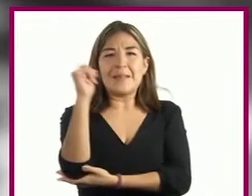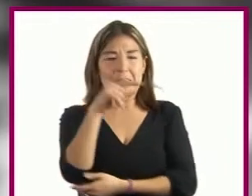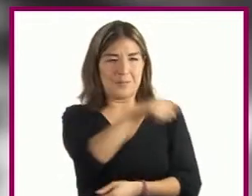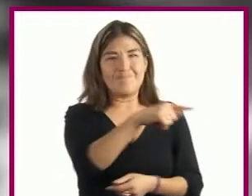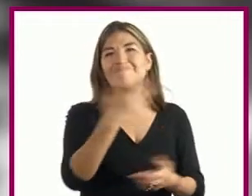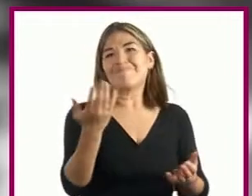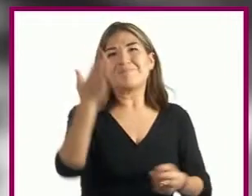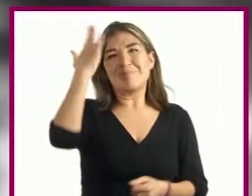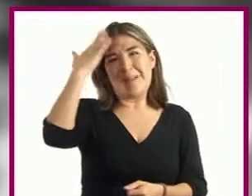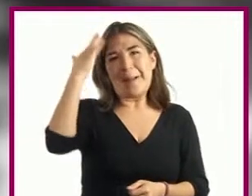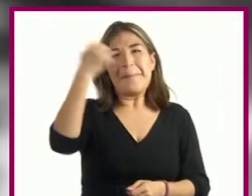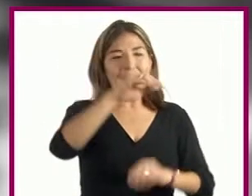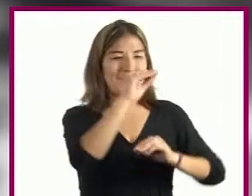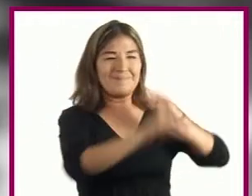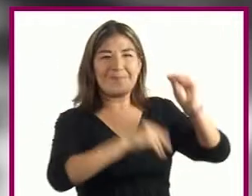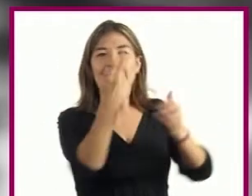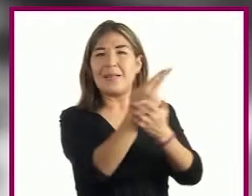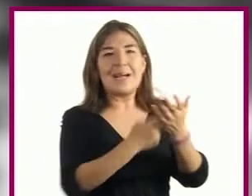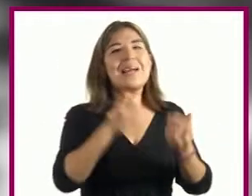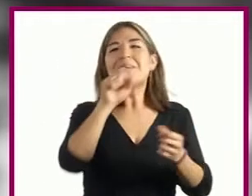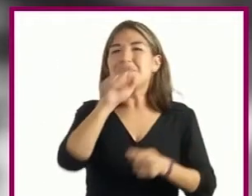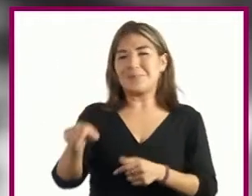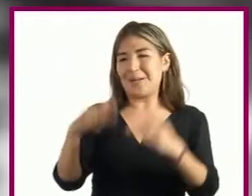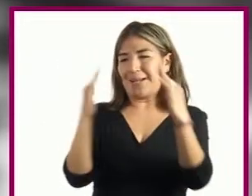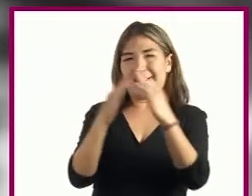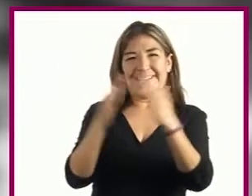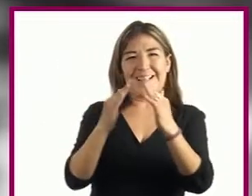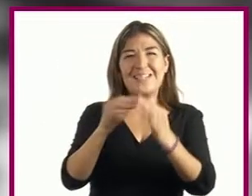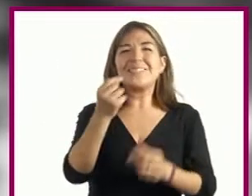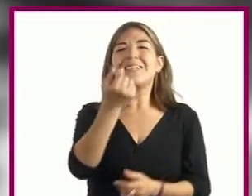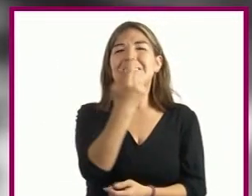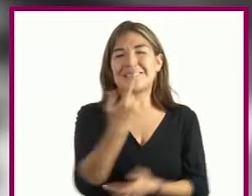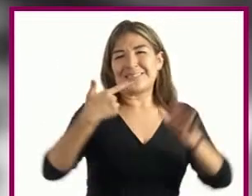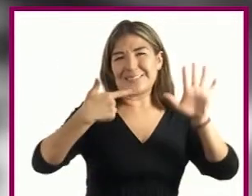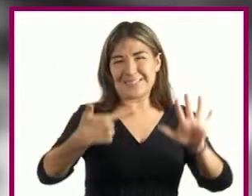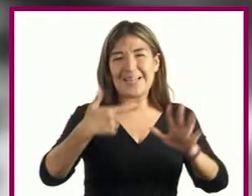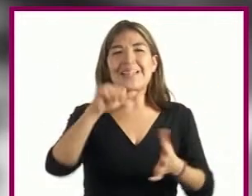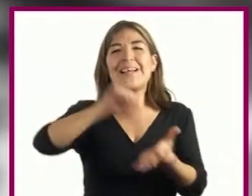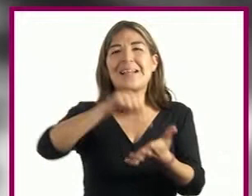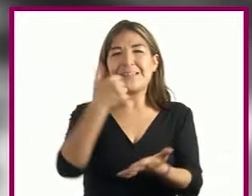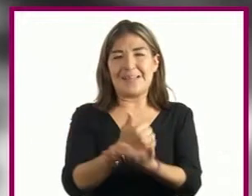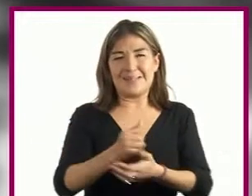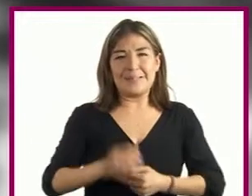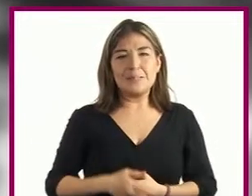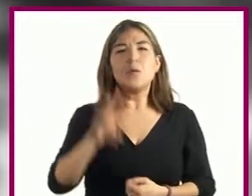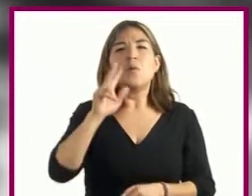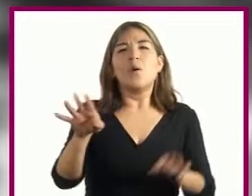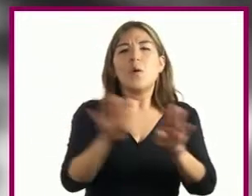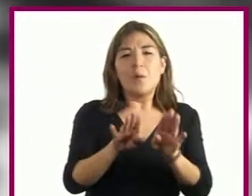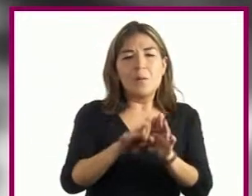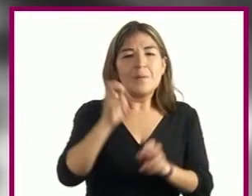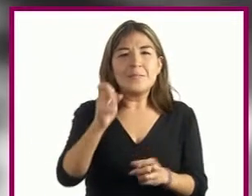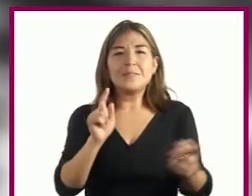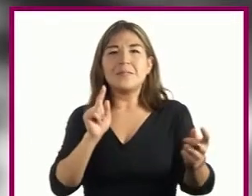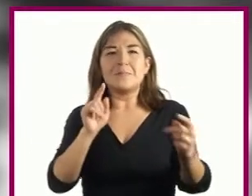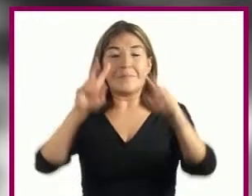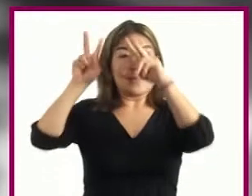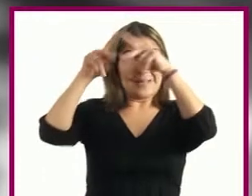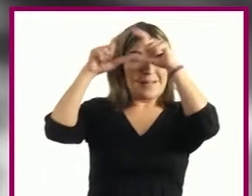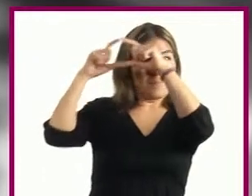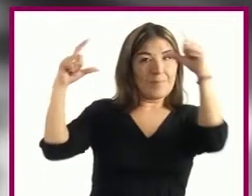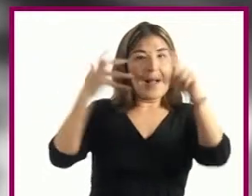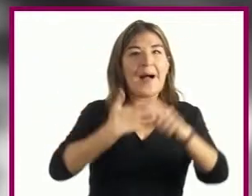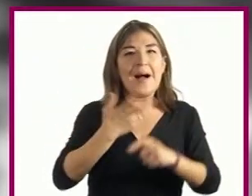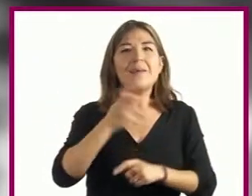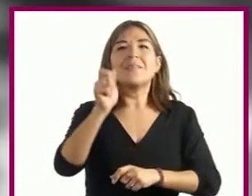el desarrollo y lo mismo la casa de los 7 enanos. Aunque en las últimas 2 viñetas, como se pretende un acercamiento al personaje, no